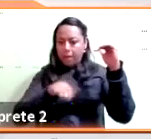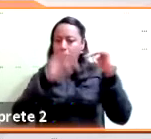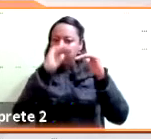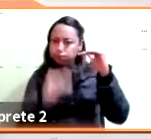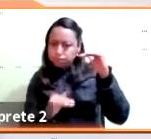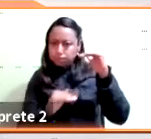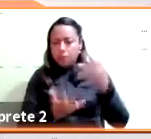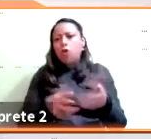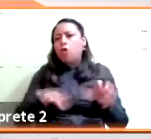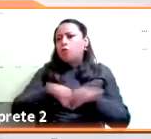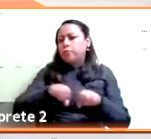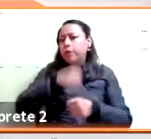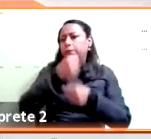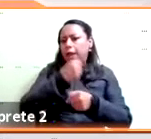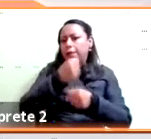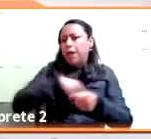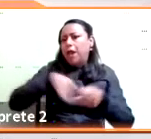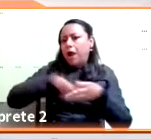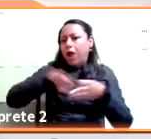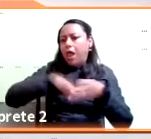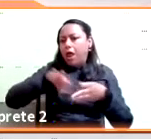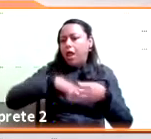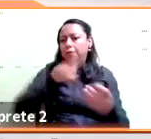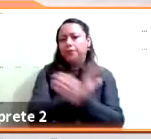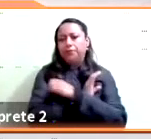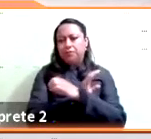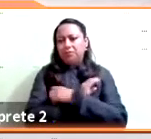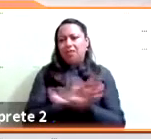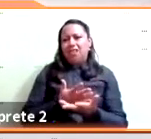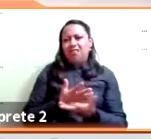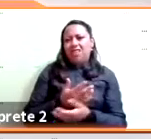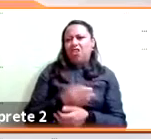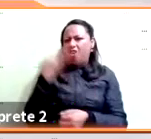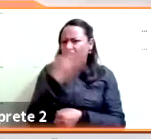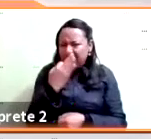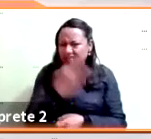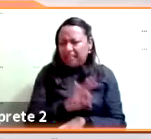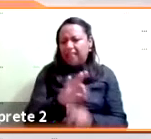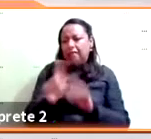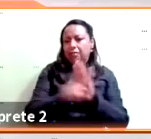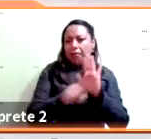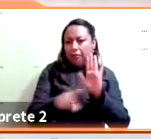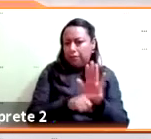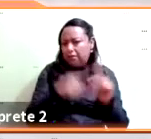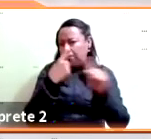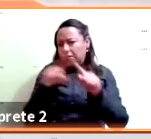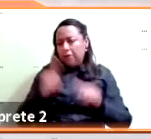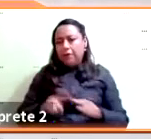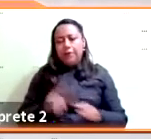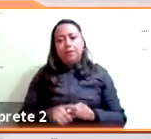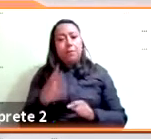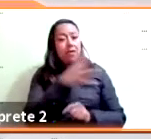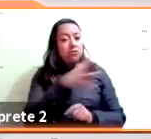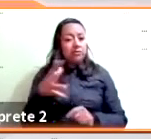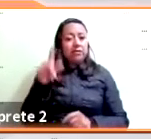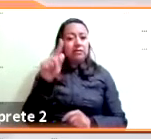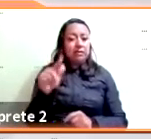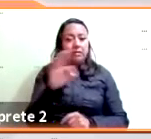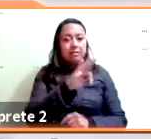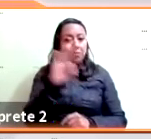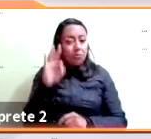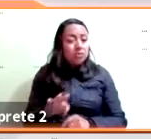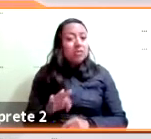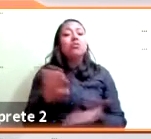través de una práctica constante de conductas hostiles y negativas. Estadísticamente, en un 70% es